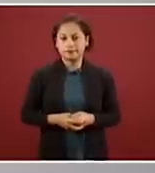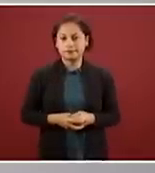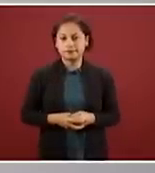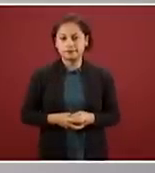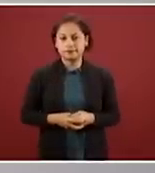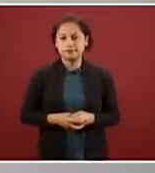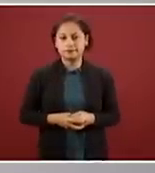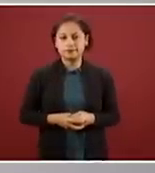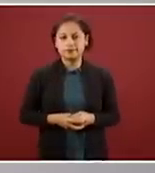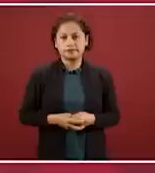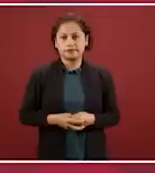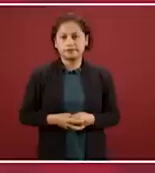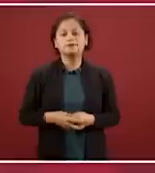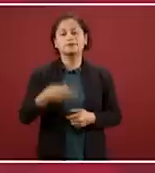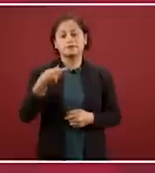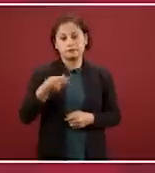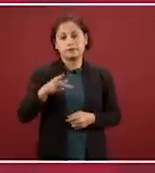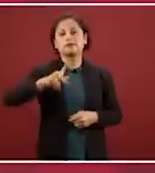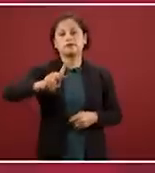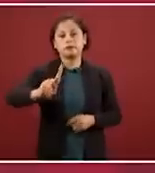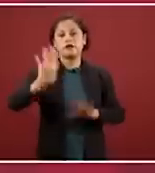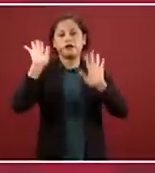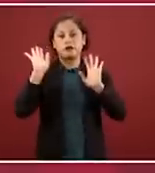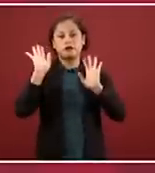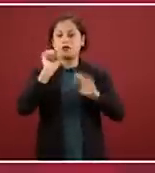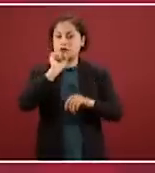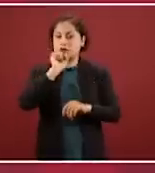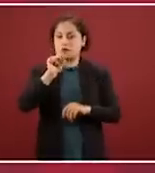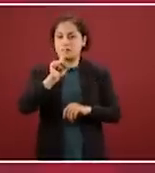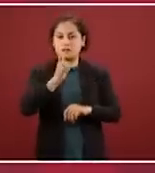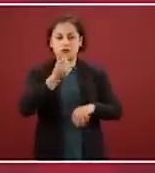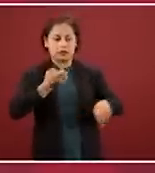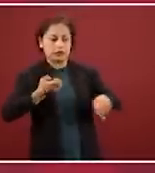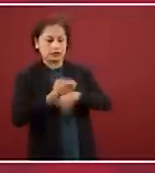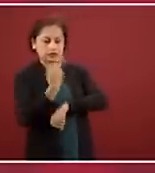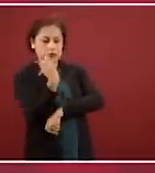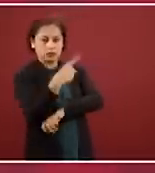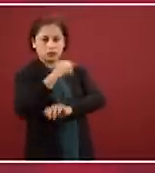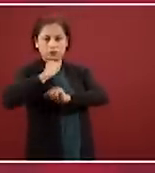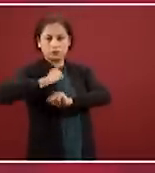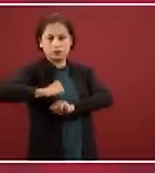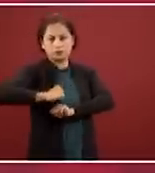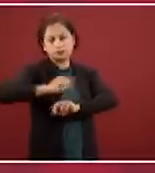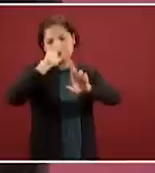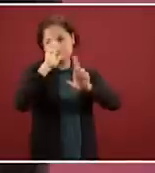Pero siendo también al mismo tiempo respetuoso de las autoridades locales, porque de ellos depende.